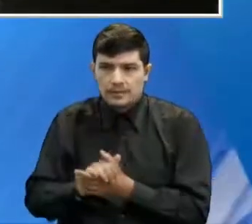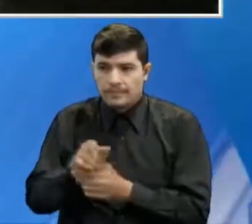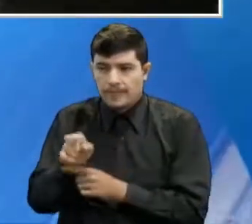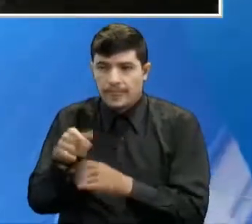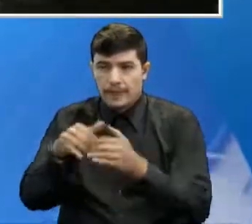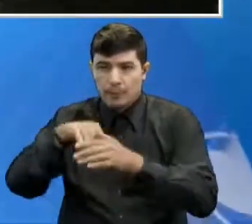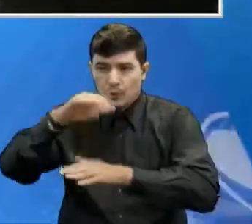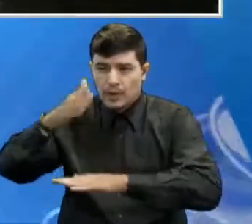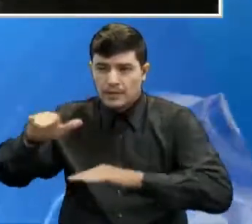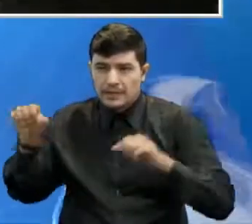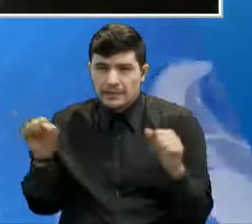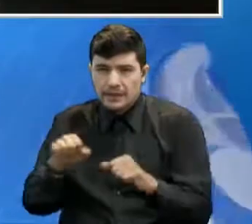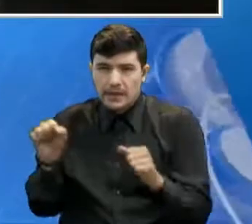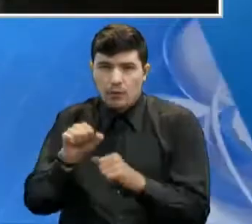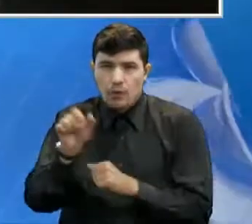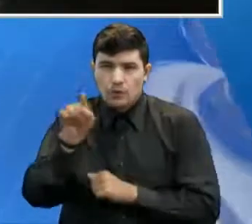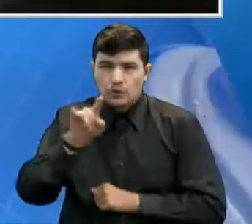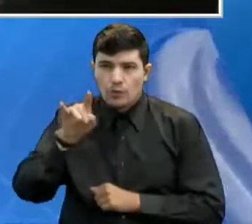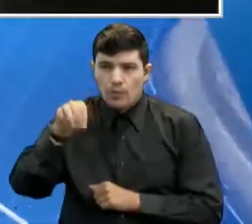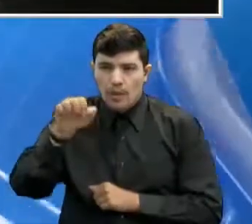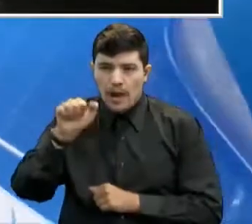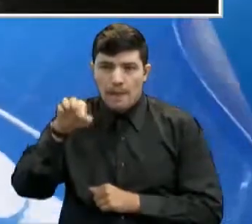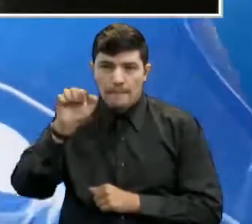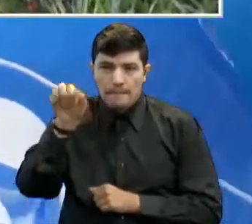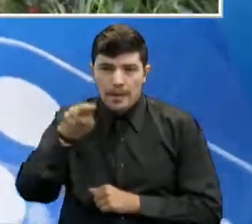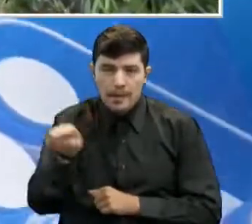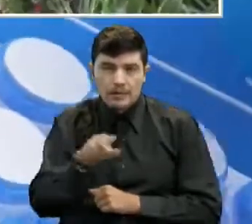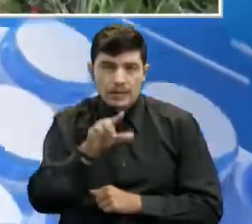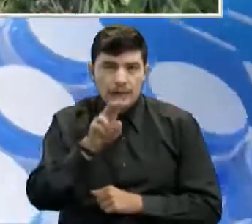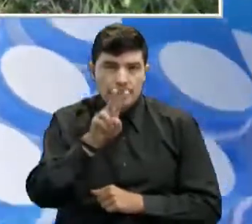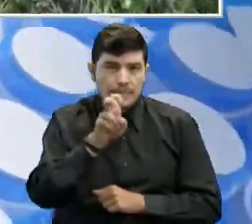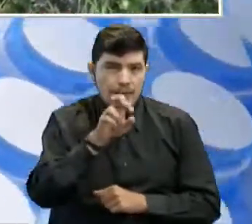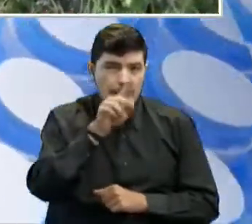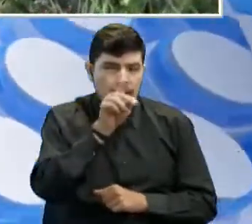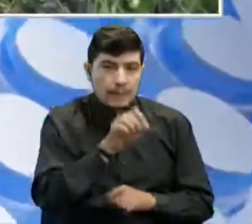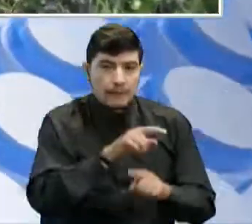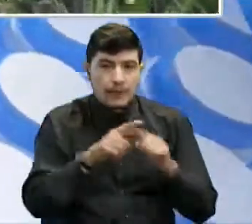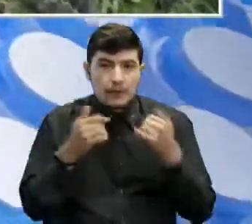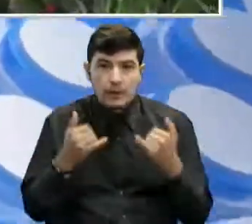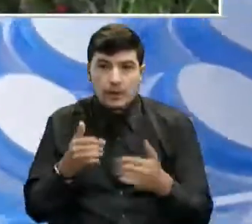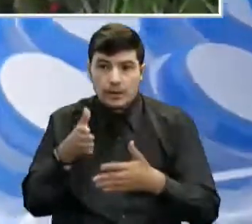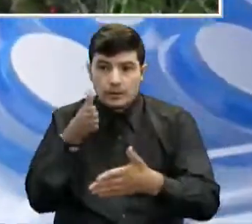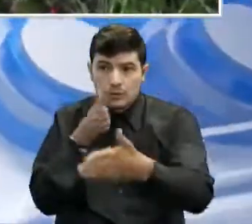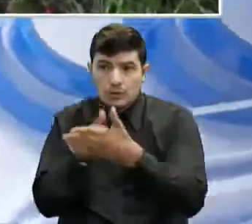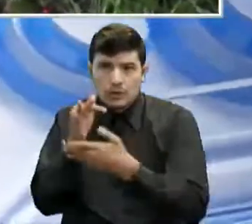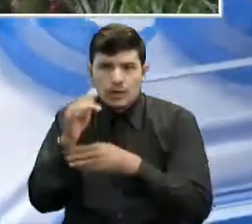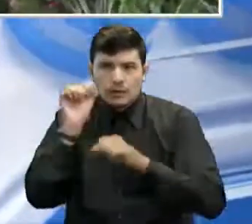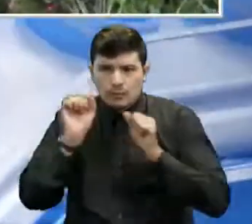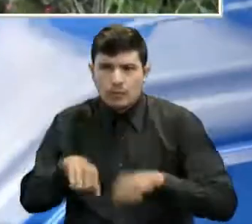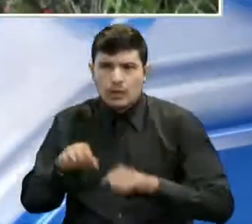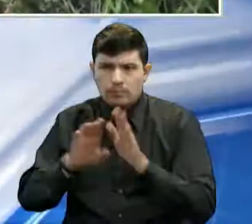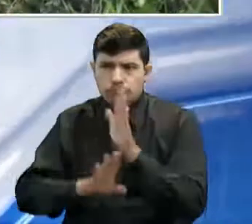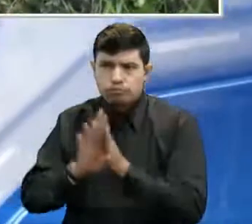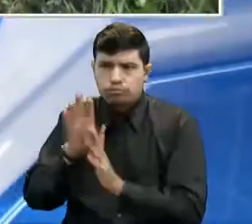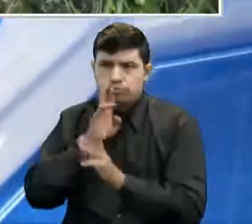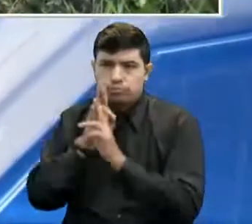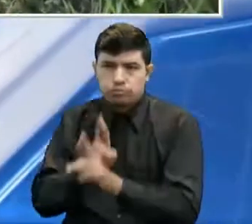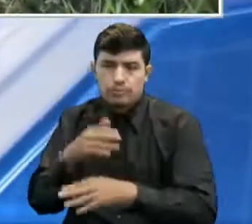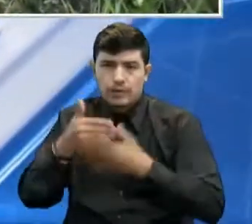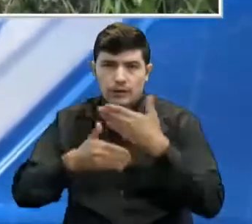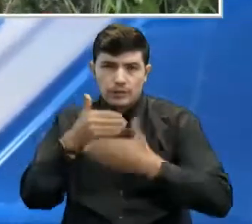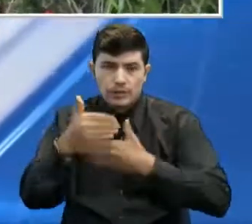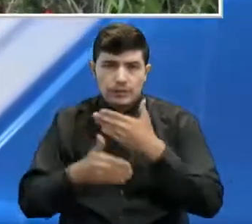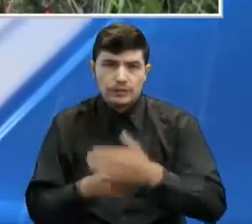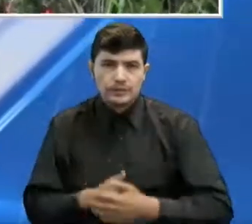Esto es con el fin de decir que varios fallos de tutela pueden prosperar en cuanto a los procesos de delimitación que se hicieron de